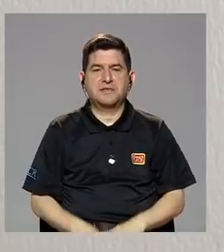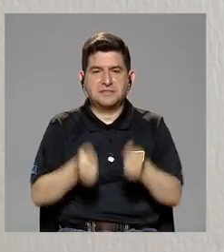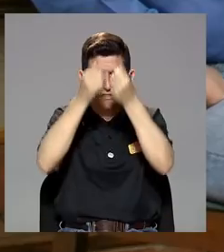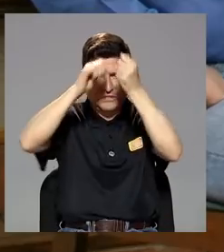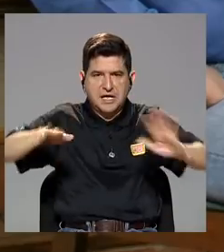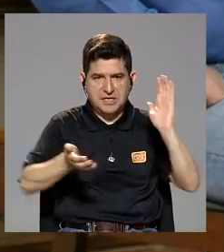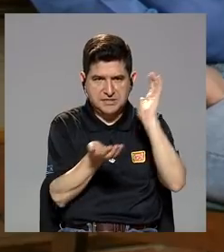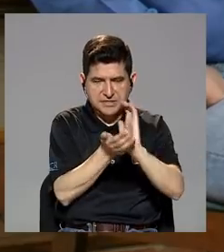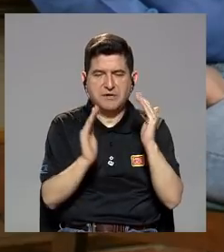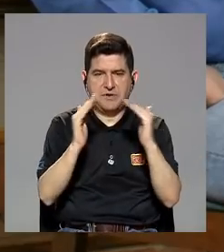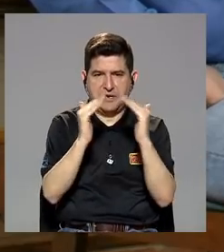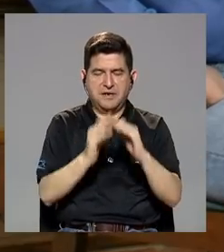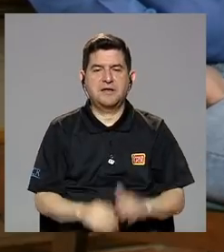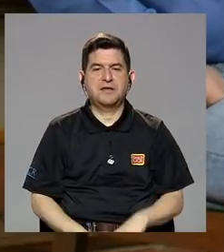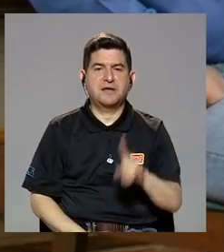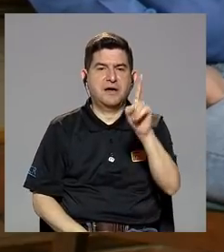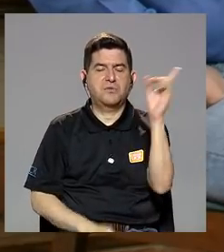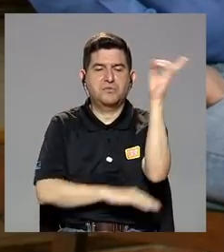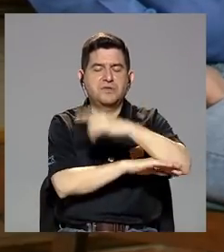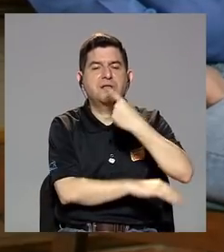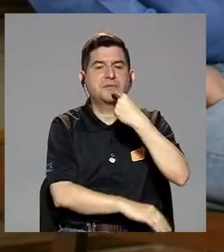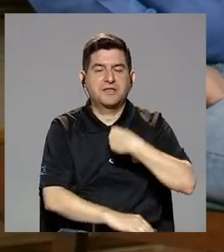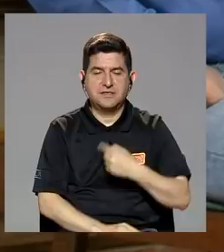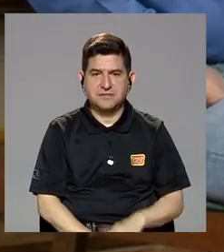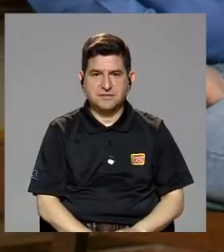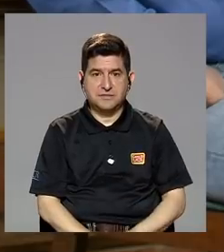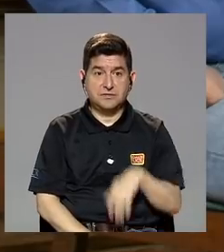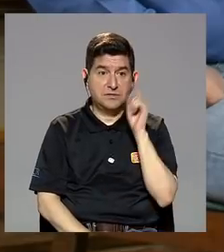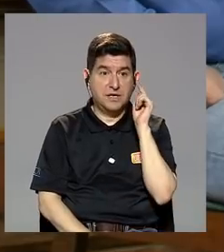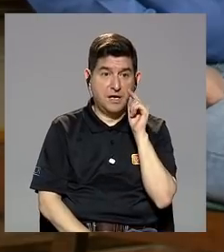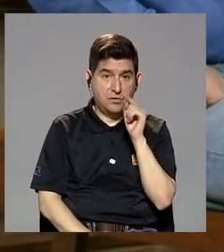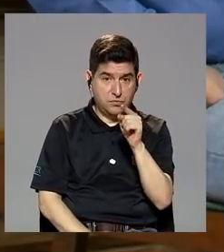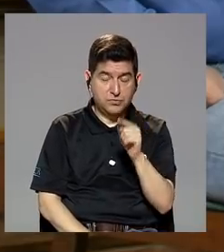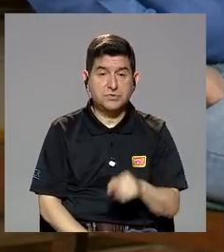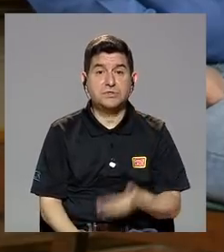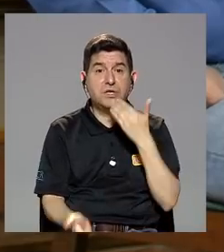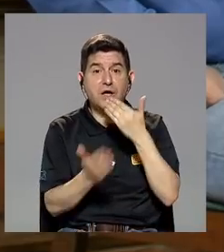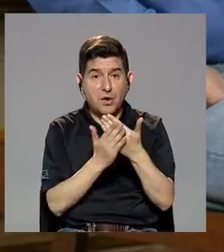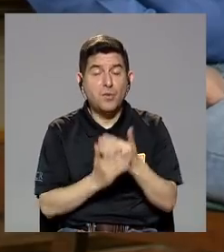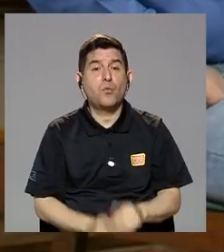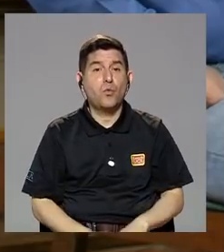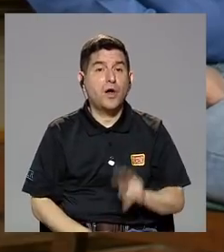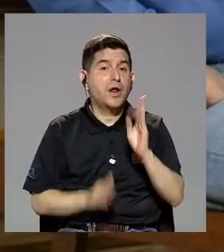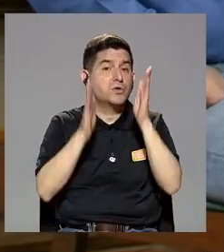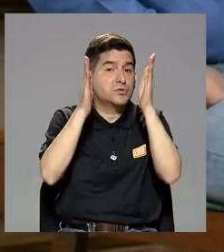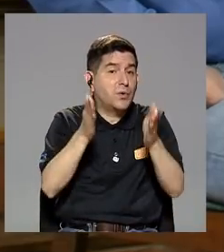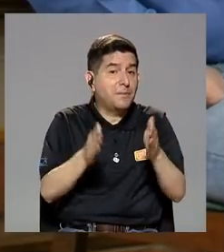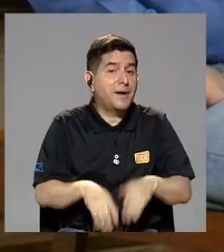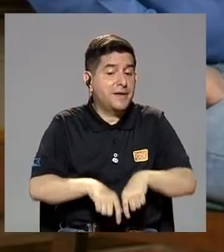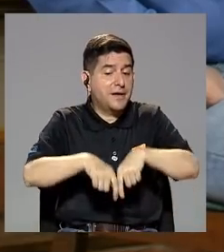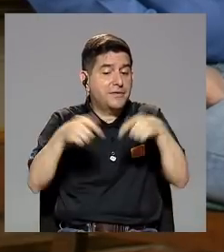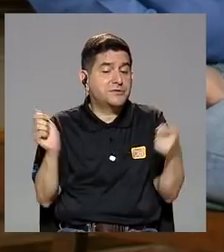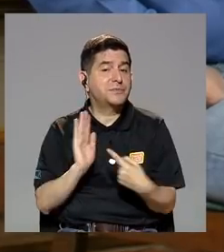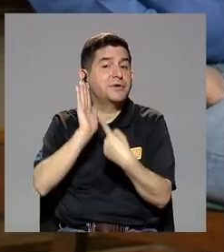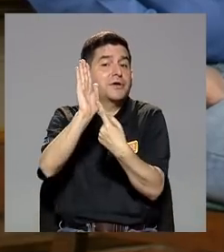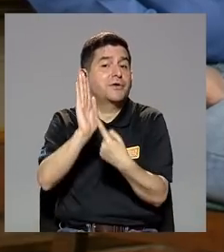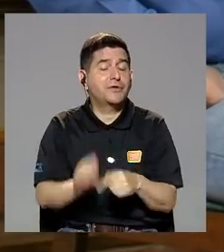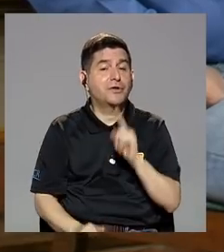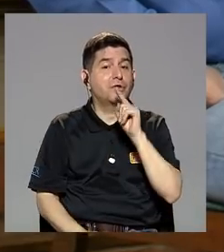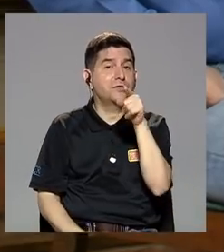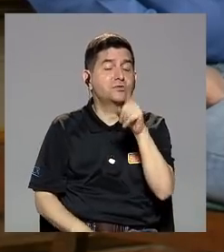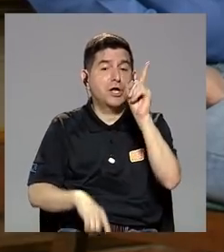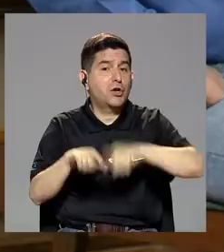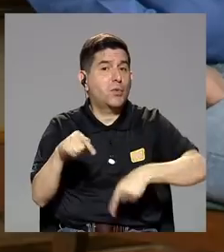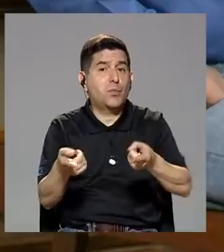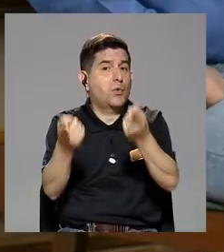sabanilla y un día él me dice mire están muy buena compañía con los periódicos de chile aquí dice